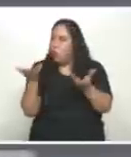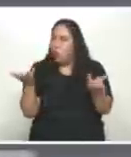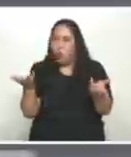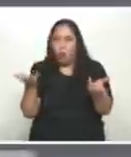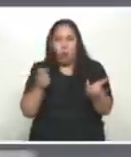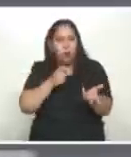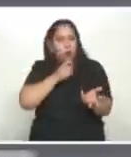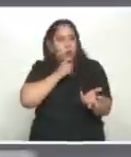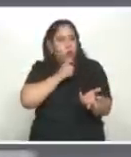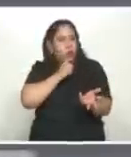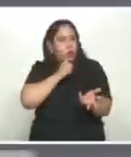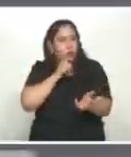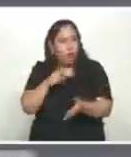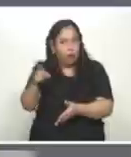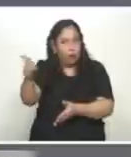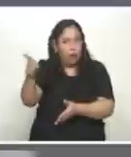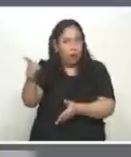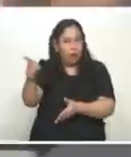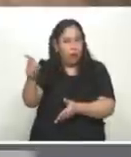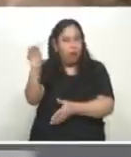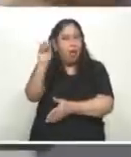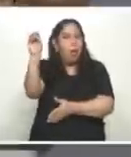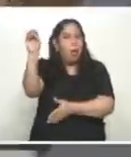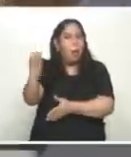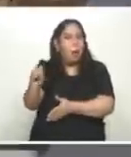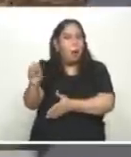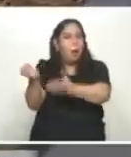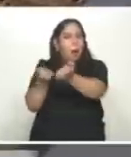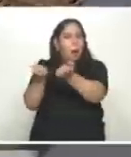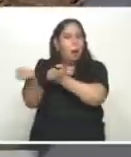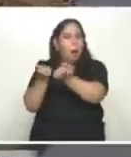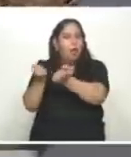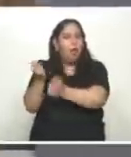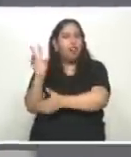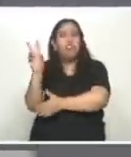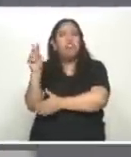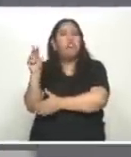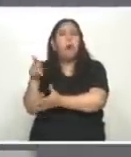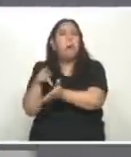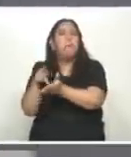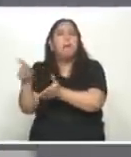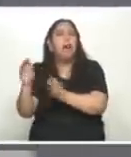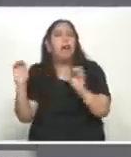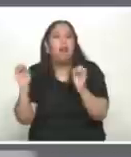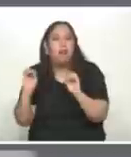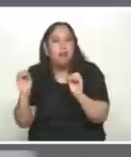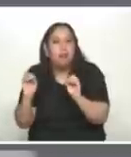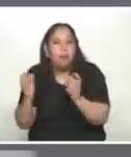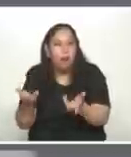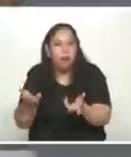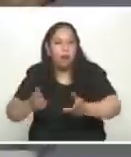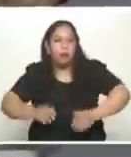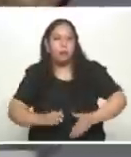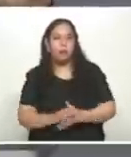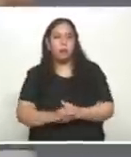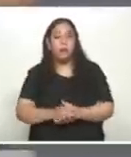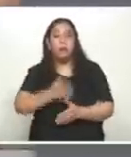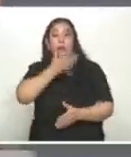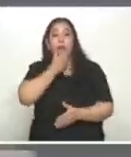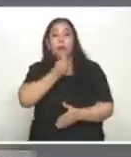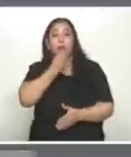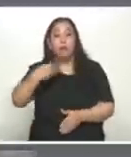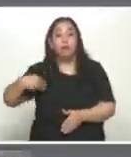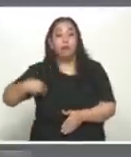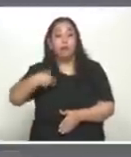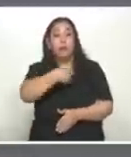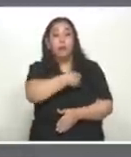esos perdones fiscales significan la deuda externa. Ya lo dijo Marlon Ochoa. Si no